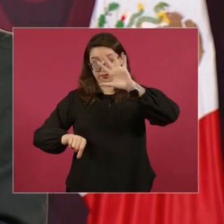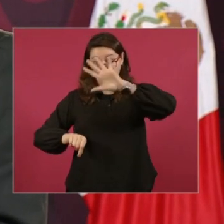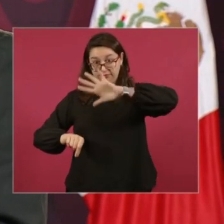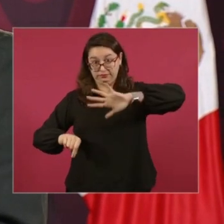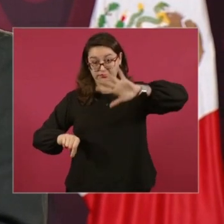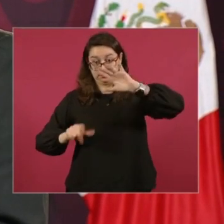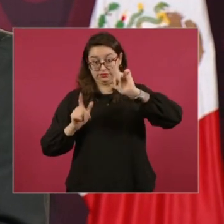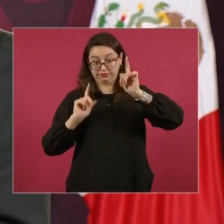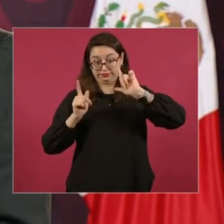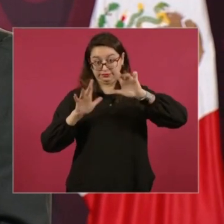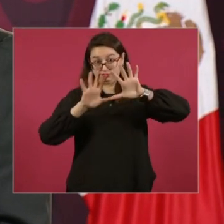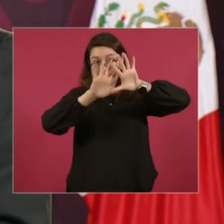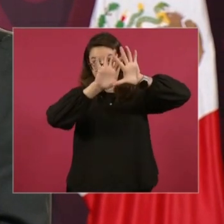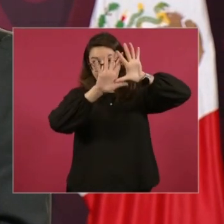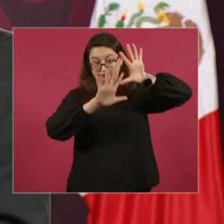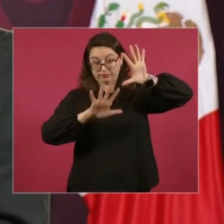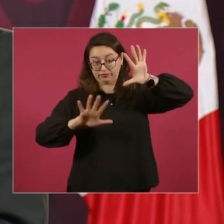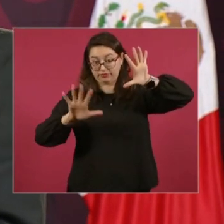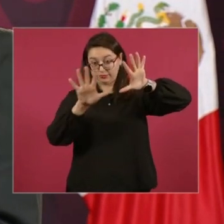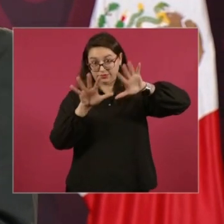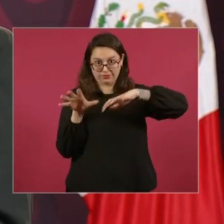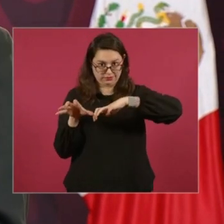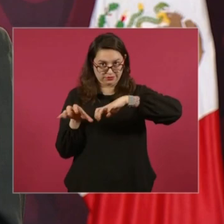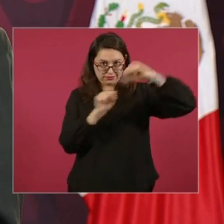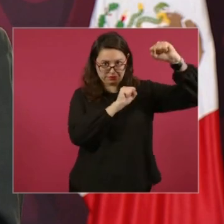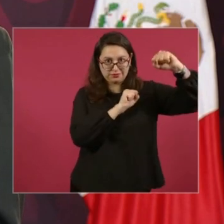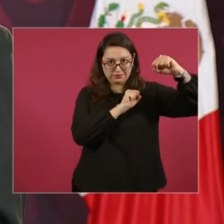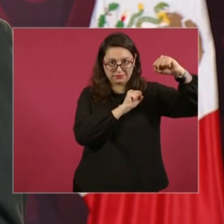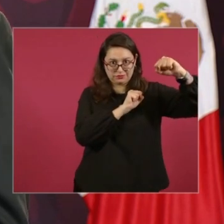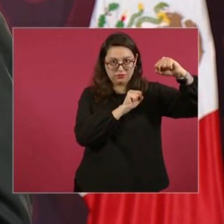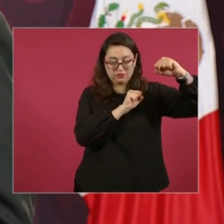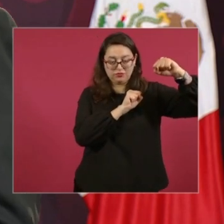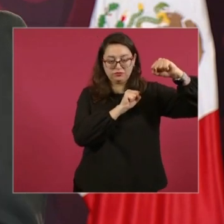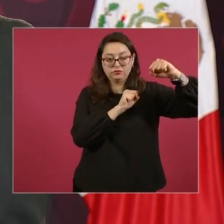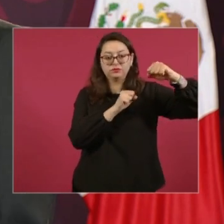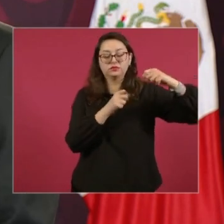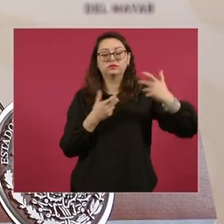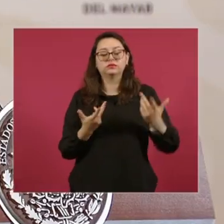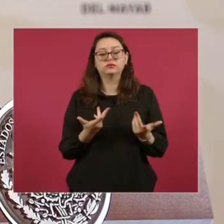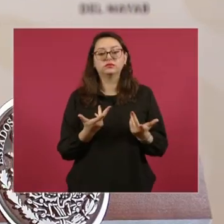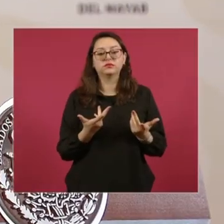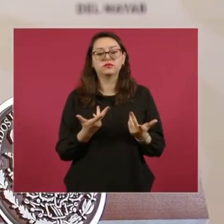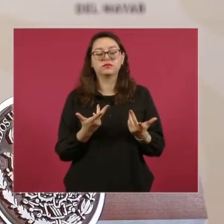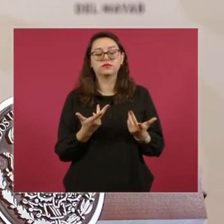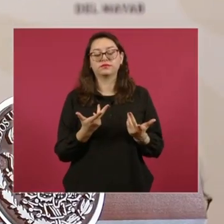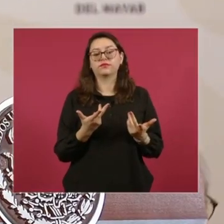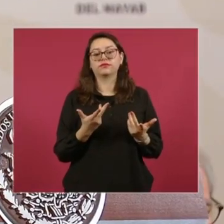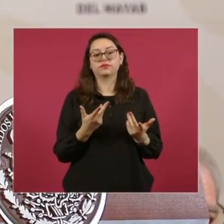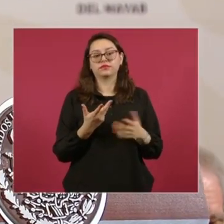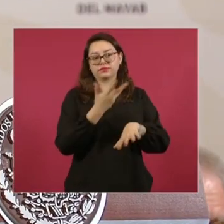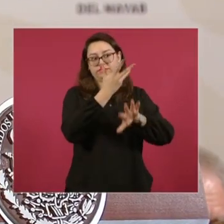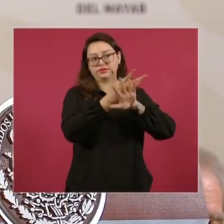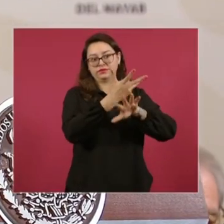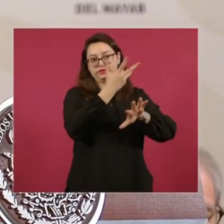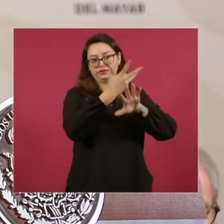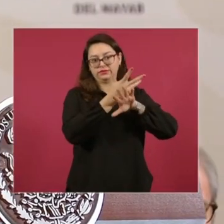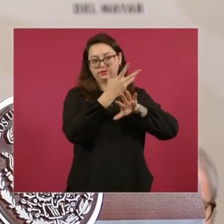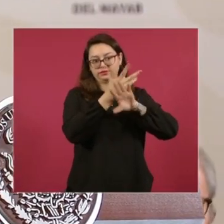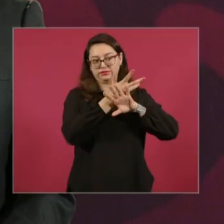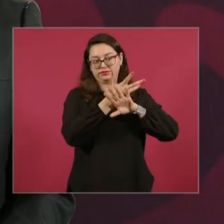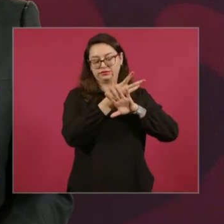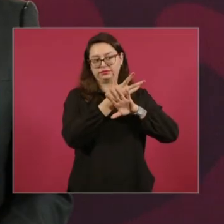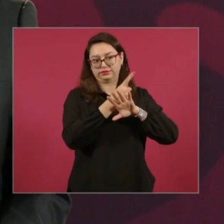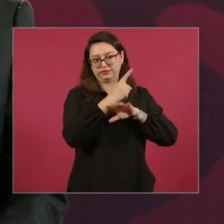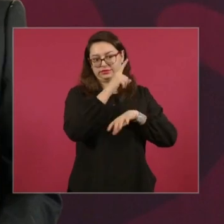estadounidense de 1847, cuando corrieron la frontera, por eso el corrido de los Tigres